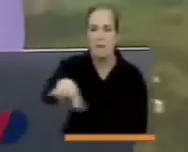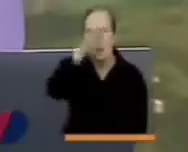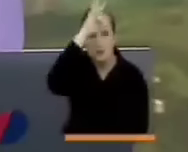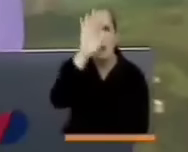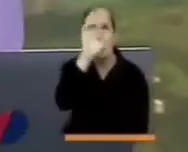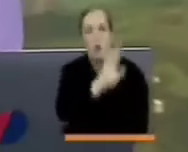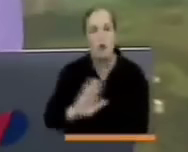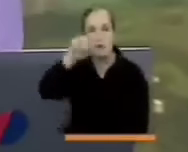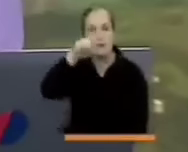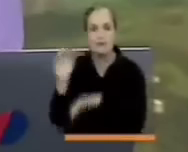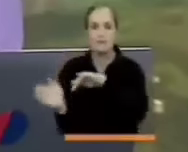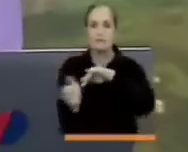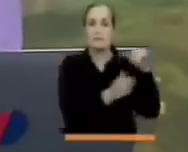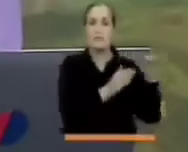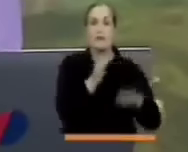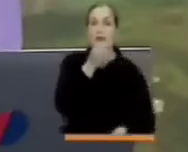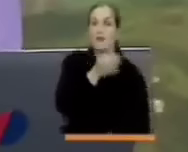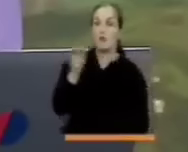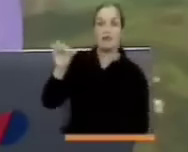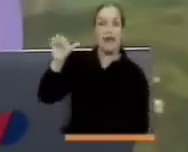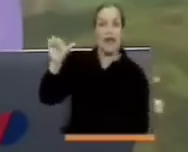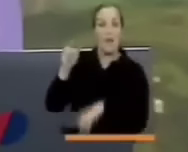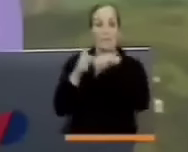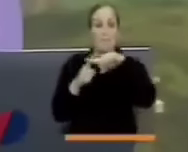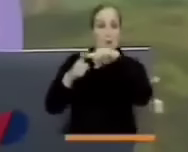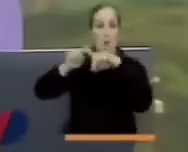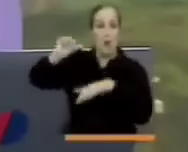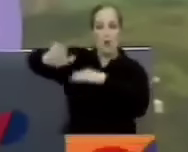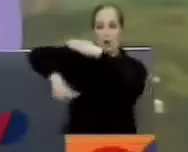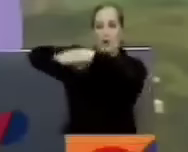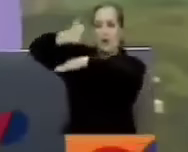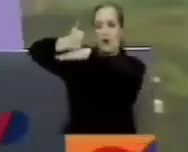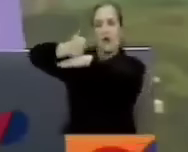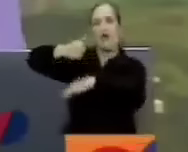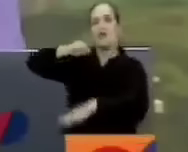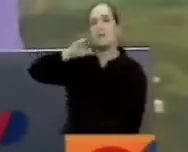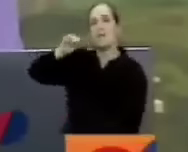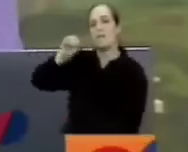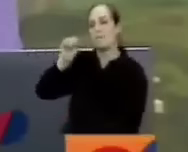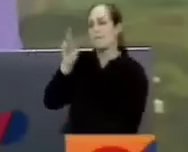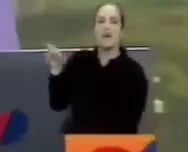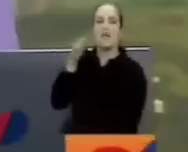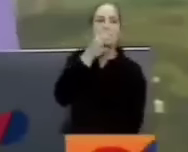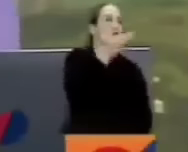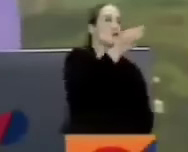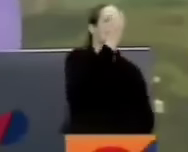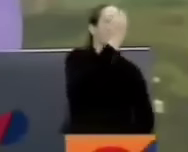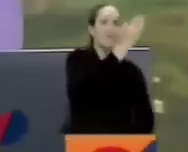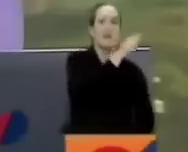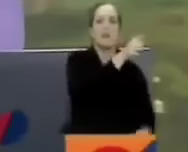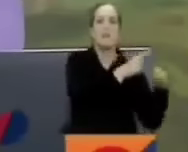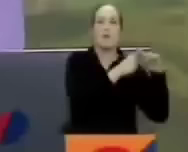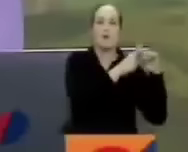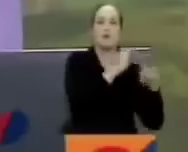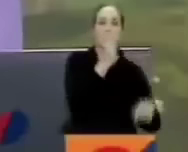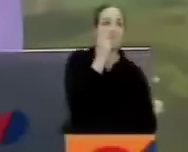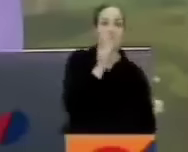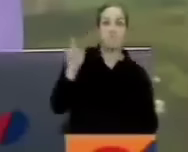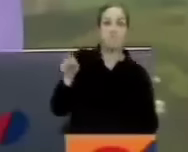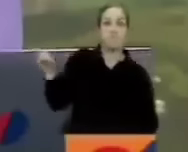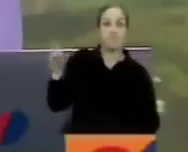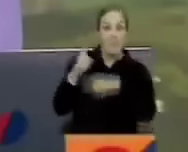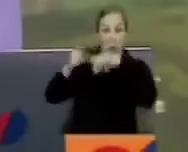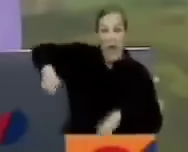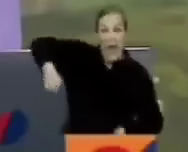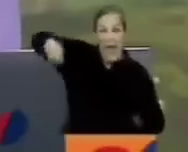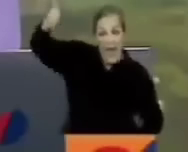pues no quiso que esta reforma a la salud se diera. Pero, oh sorpresa, aparecieron las llaves. Esmeralda Hernández, la senadora del Pacto